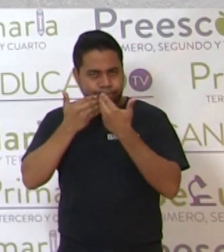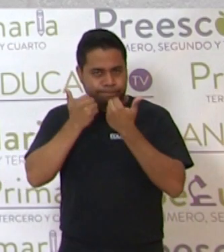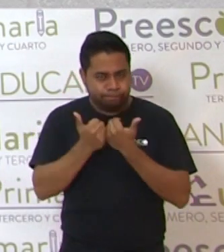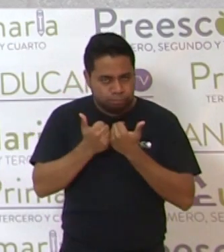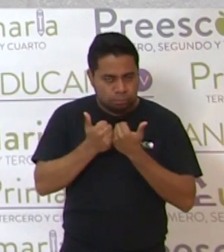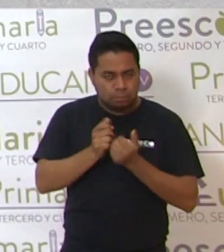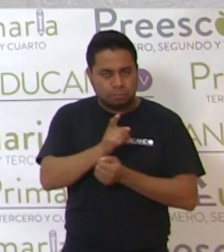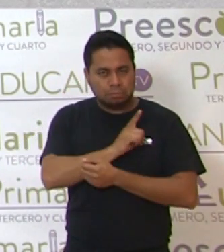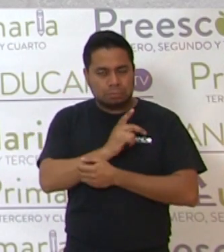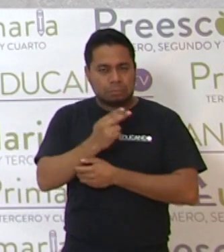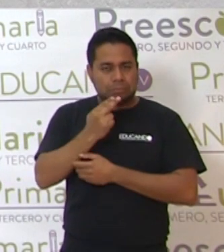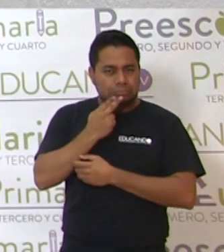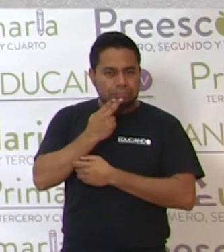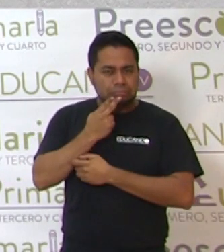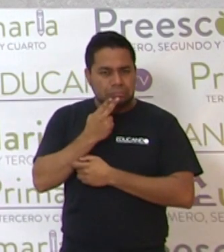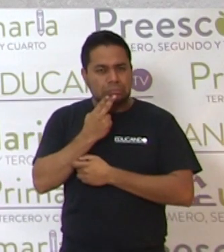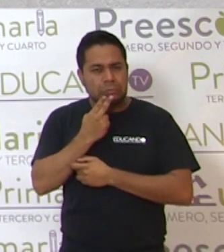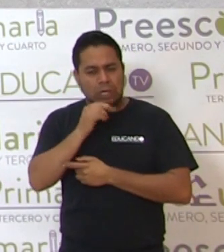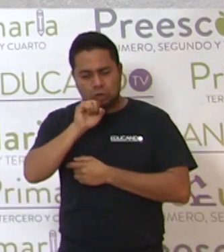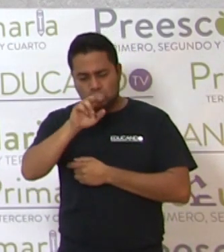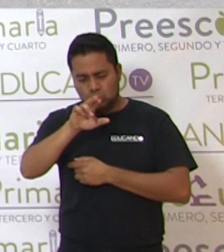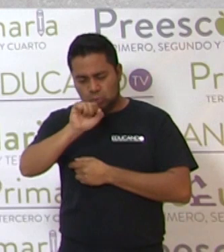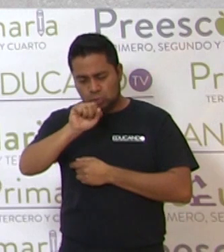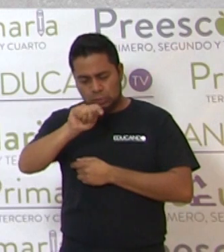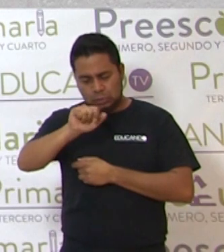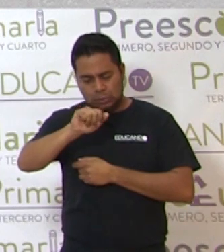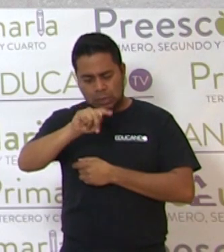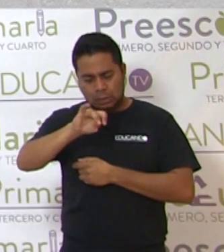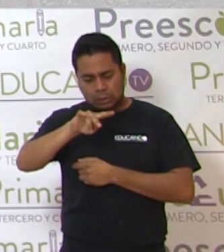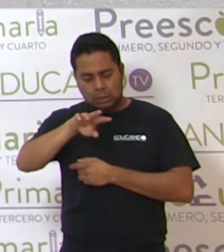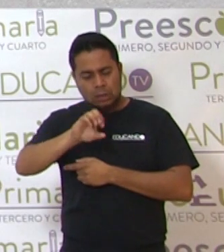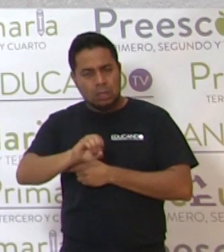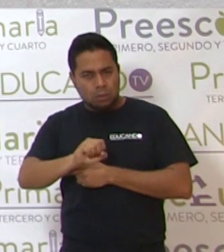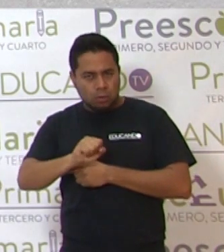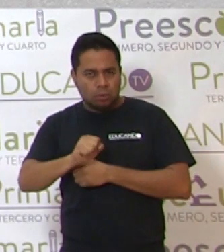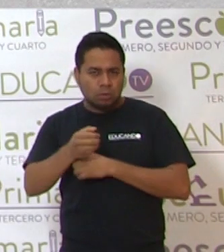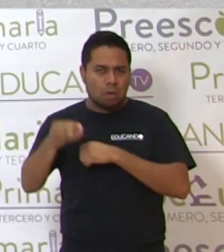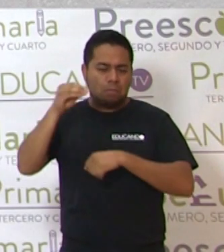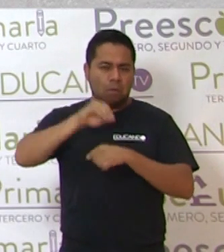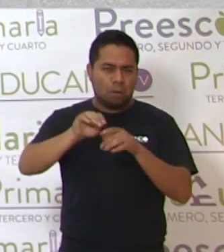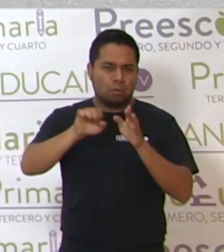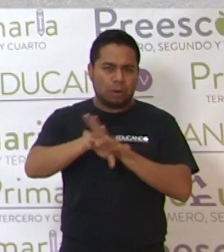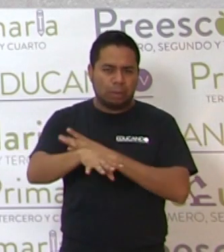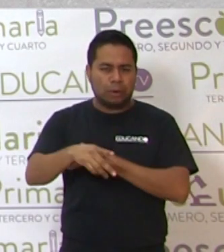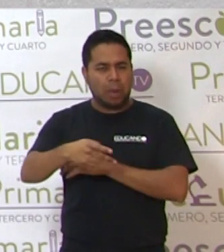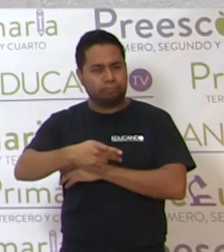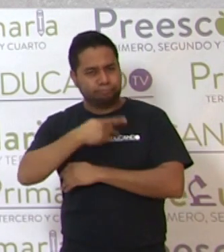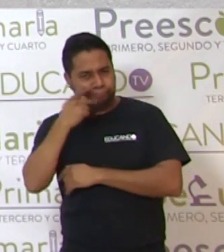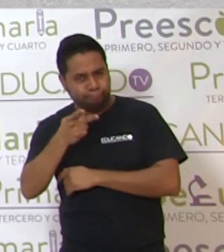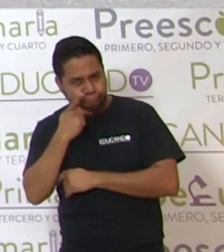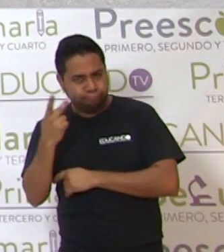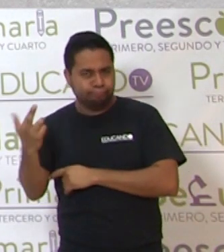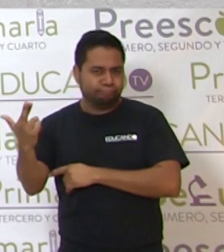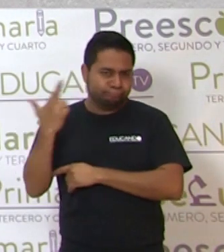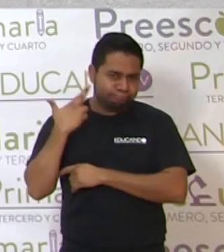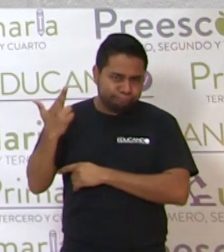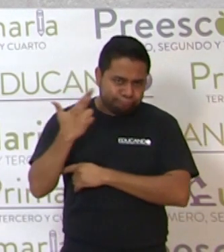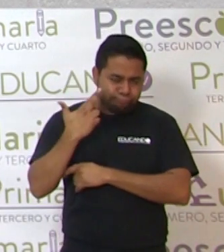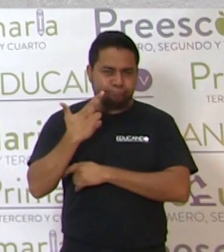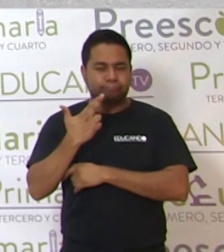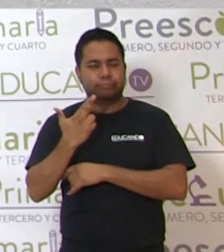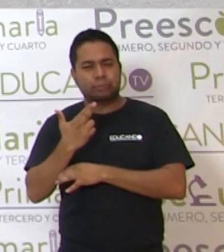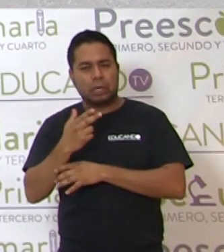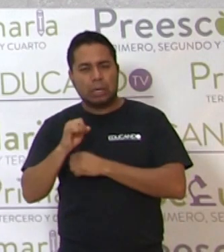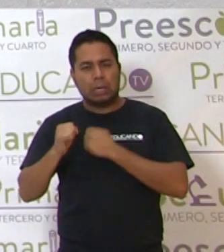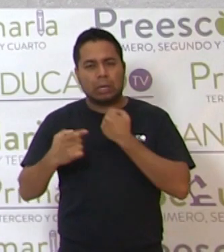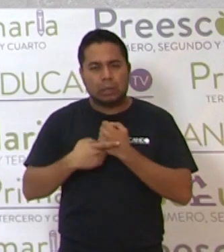Solamente utilizan sustantivos e incluyen onomatopeyas, como metiendo también sonidos, alguna